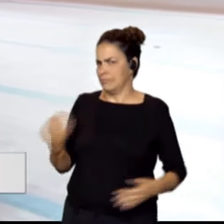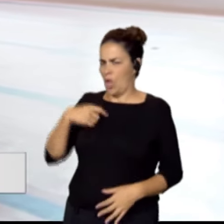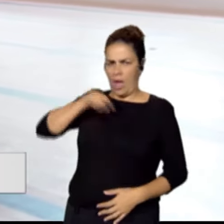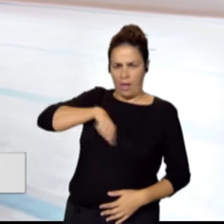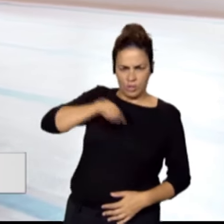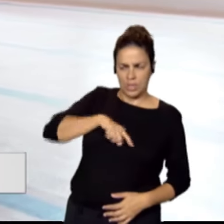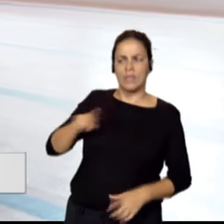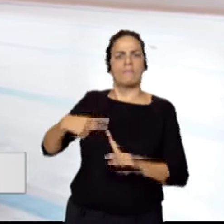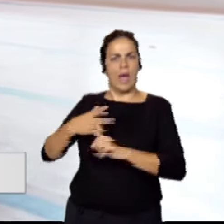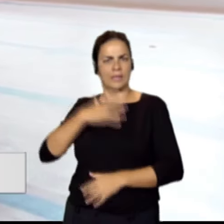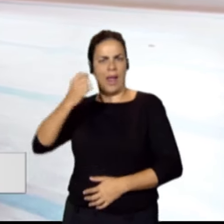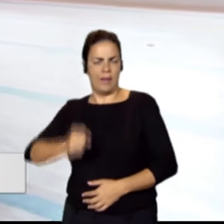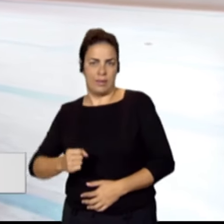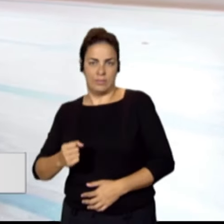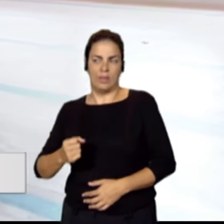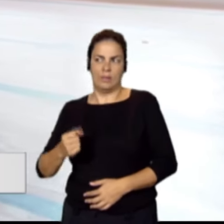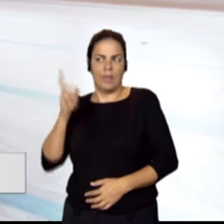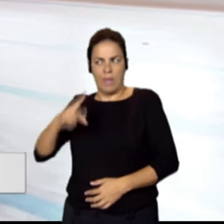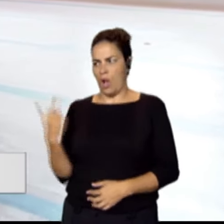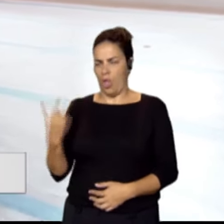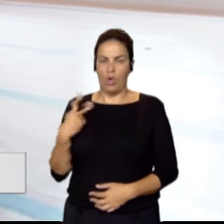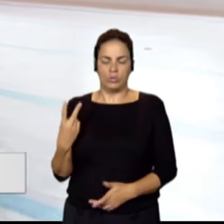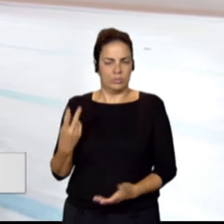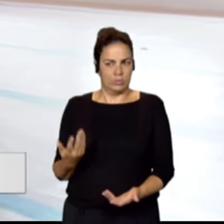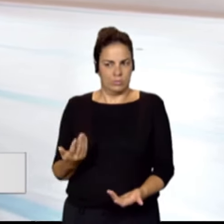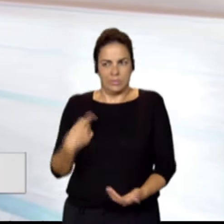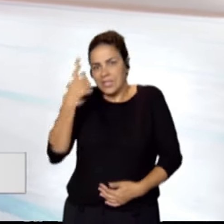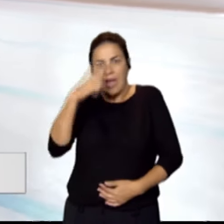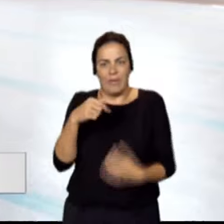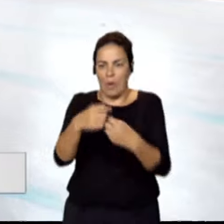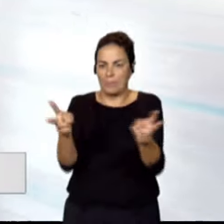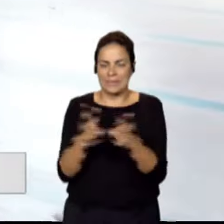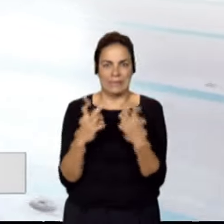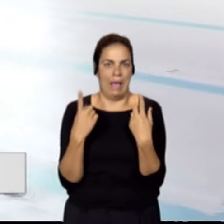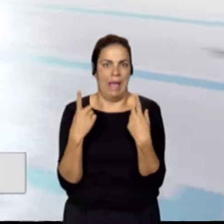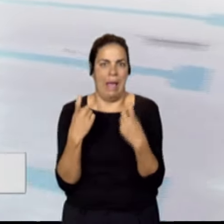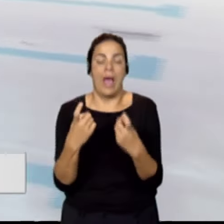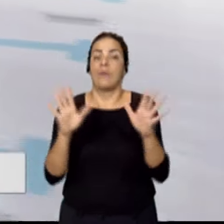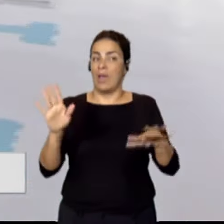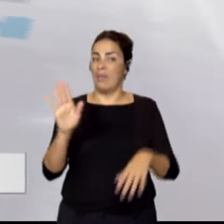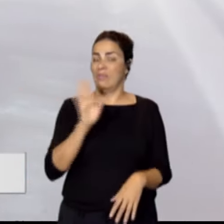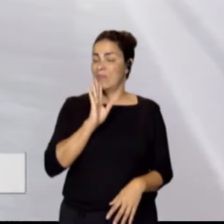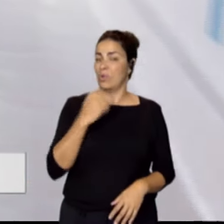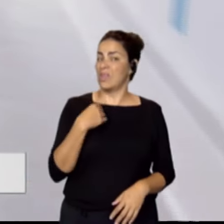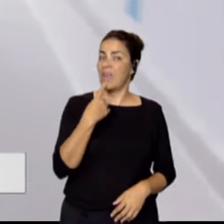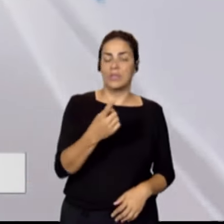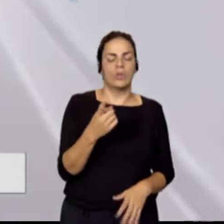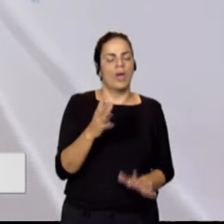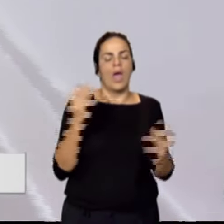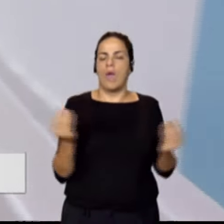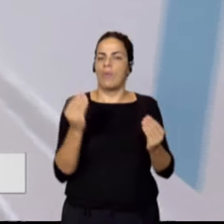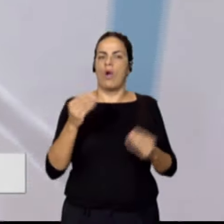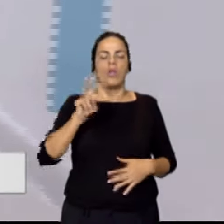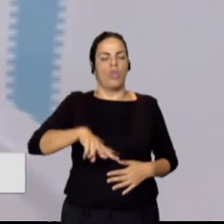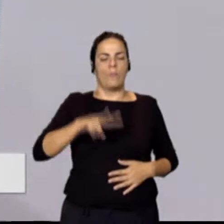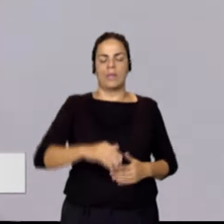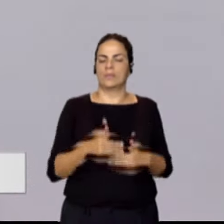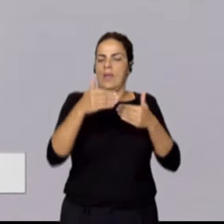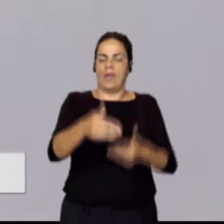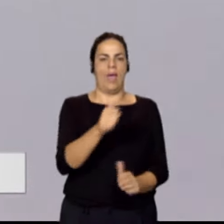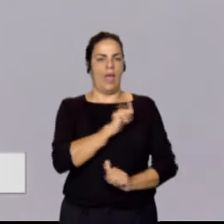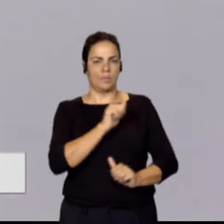como yo como responsable del área de la necesidad de esta piscina pero como decía he dicho en varios medios Es preferible esperar dos meses ser responsable y